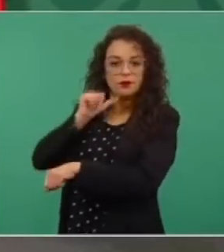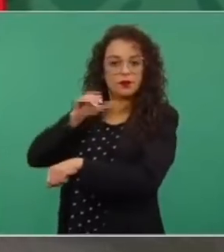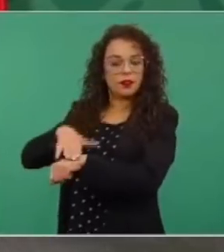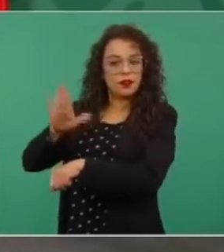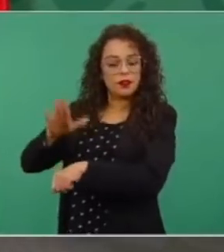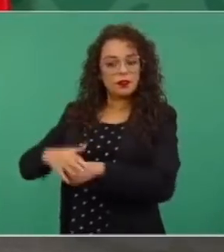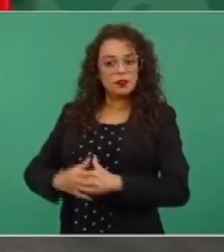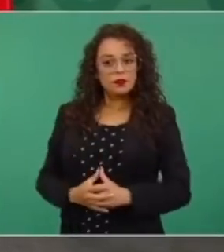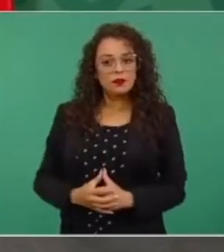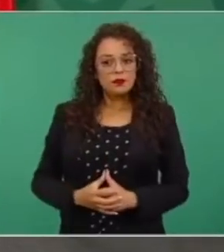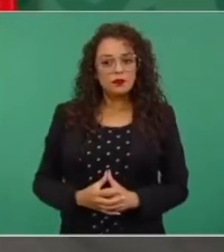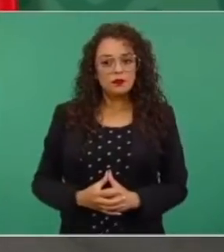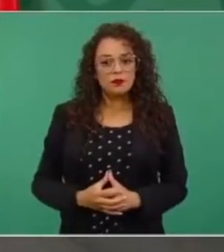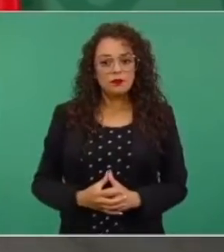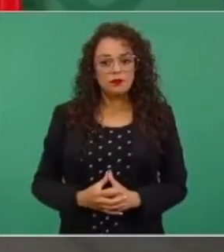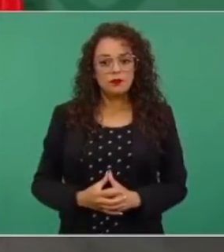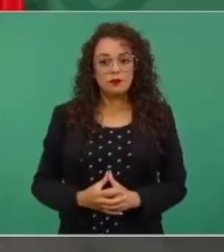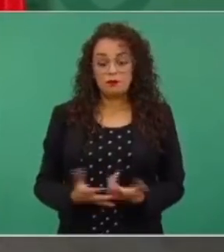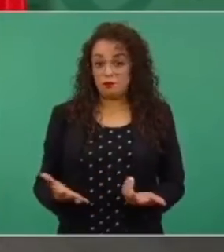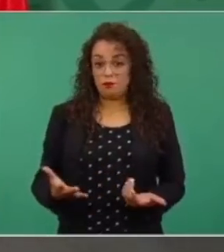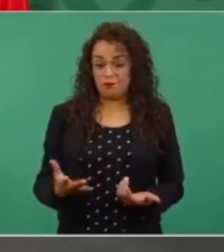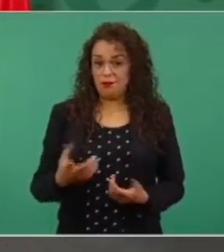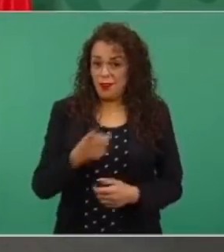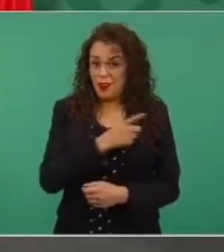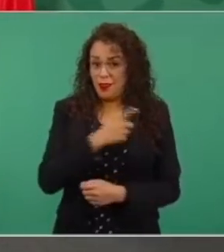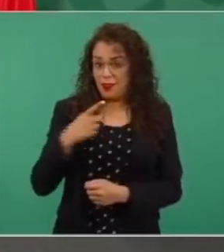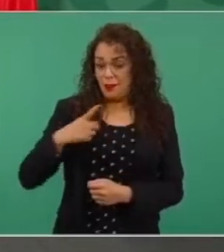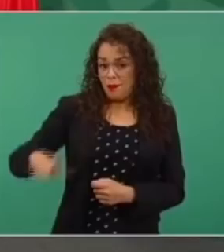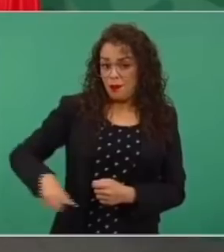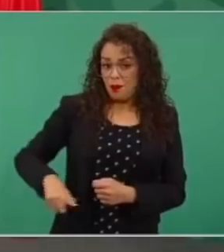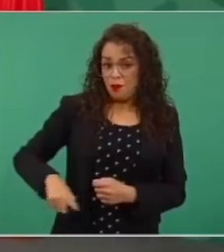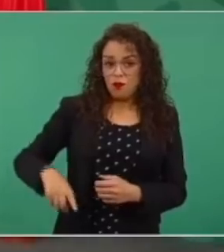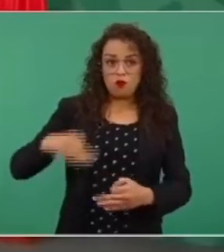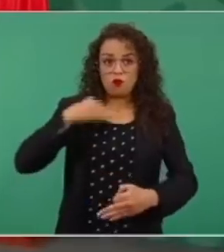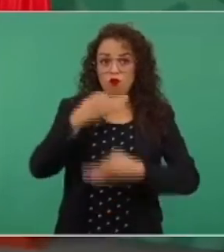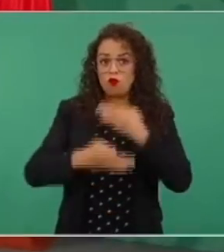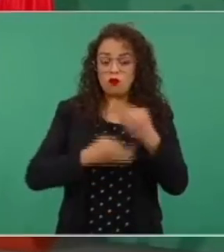Y el gobierno tiene que representar a todos.